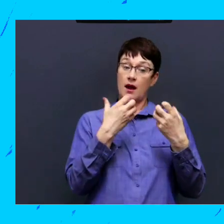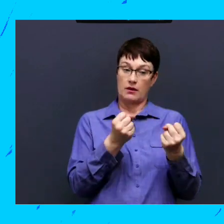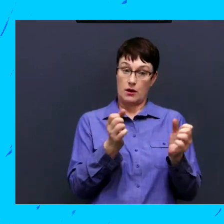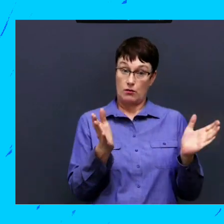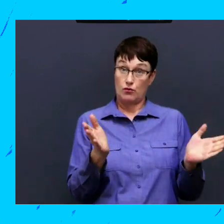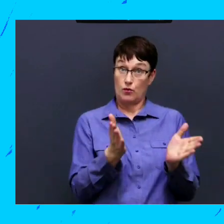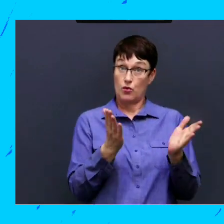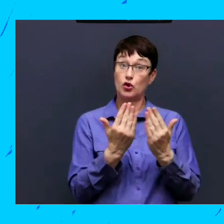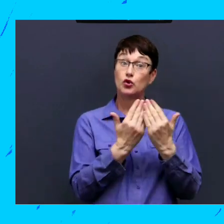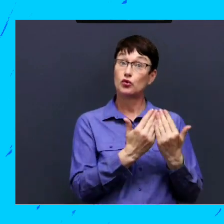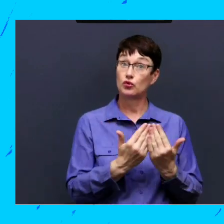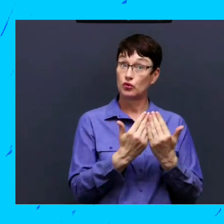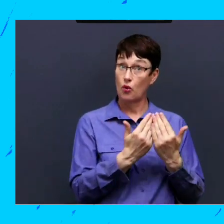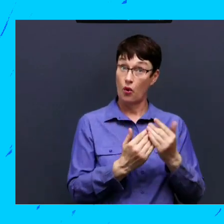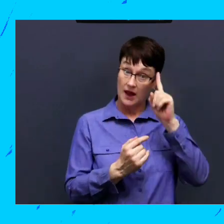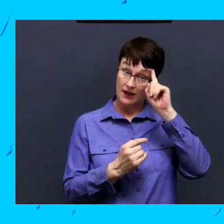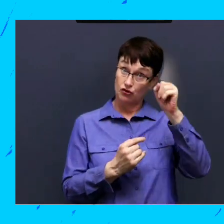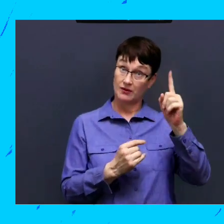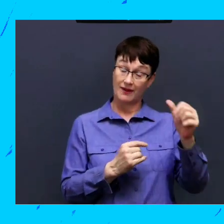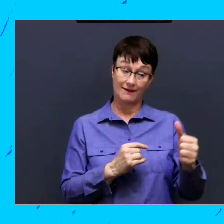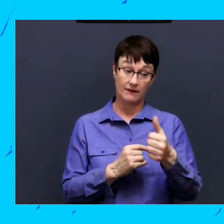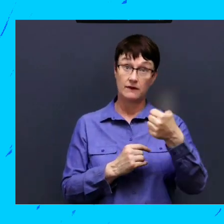la promoción de la escuela